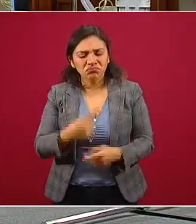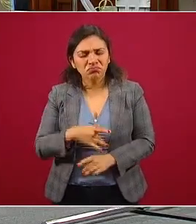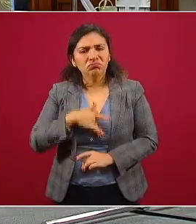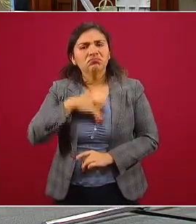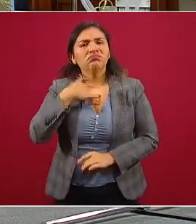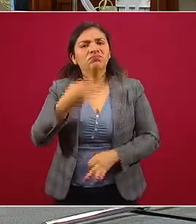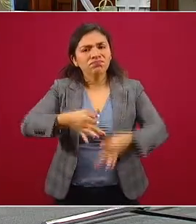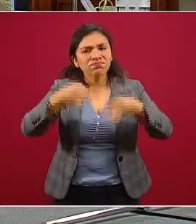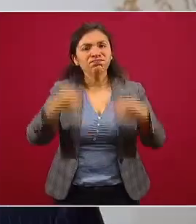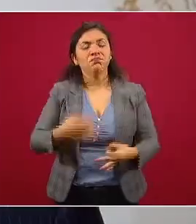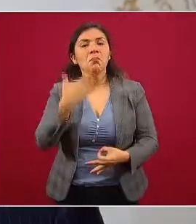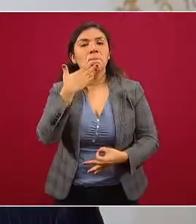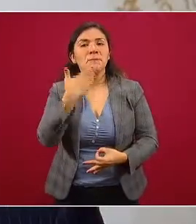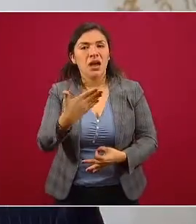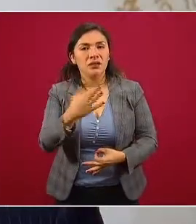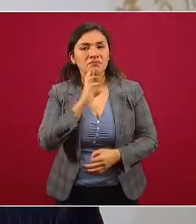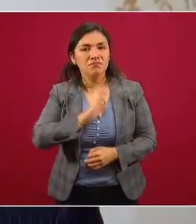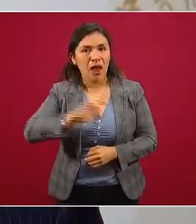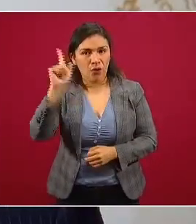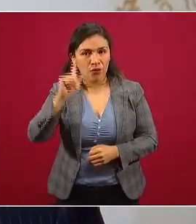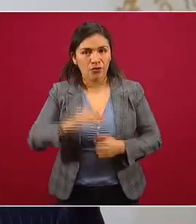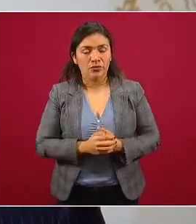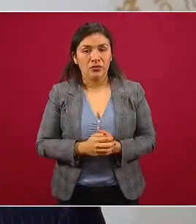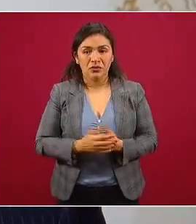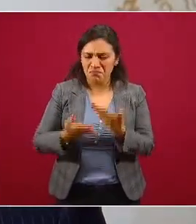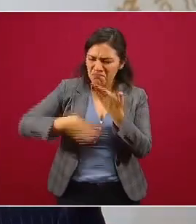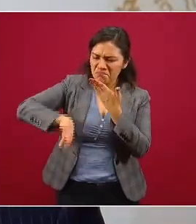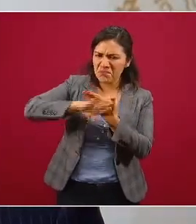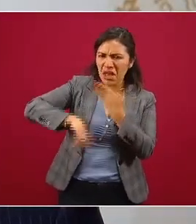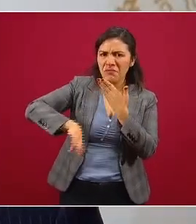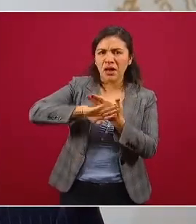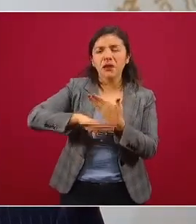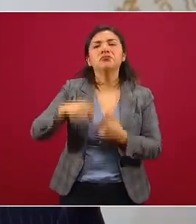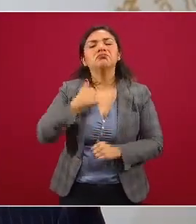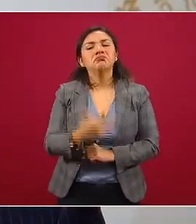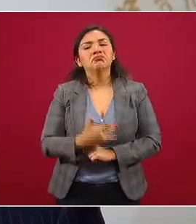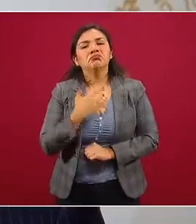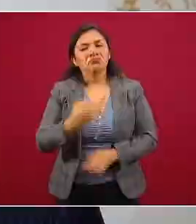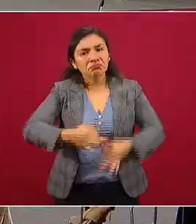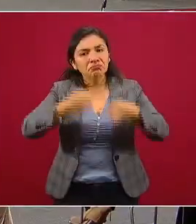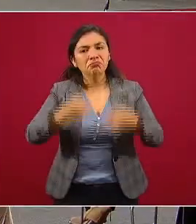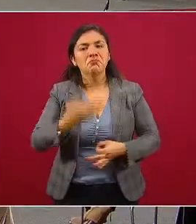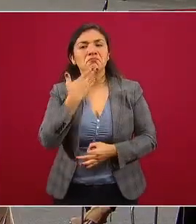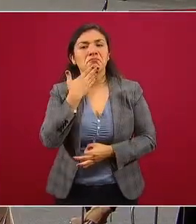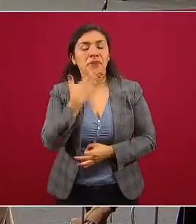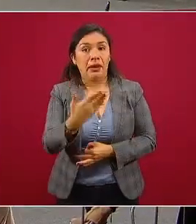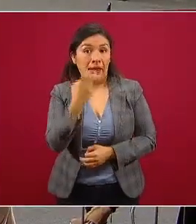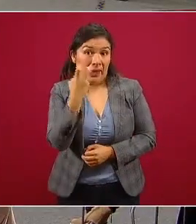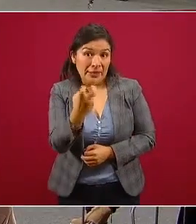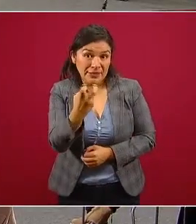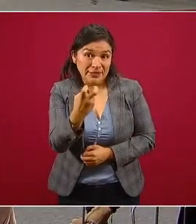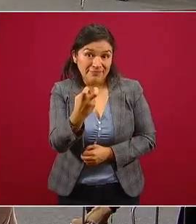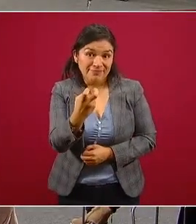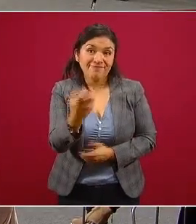siento. Entre más me golpean, más digno me siento. Entonces, así,